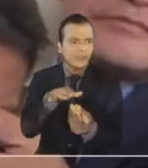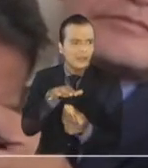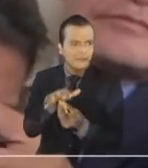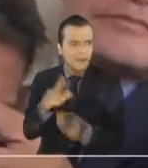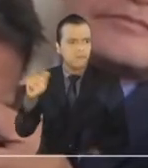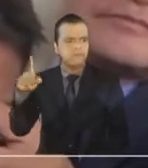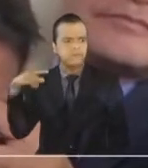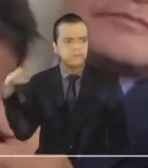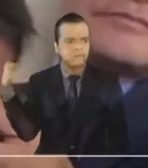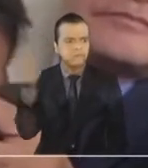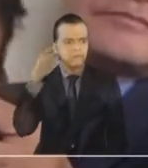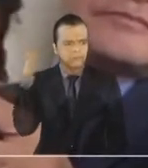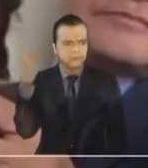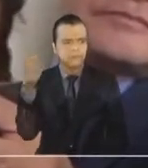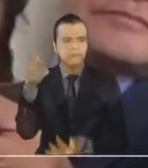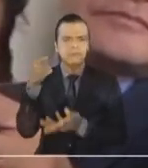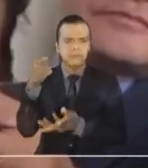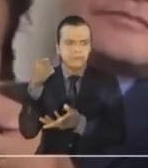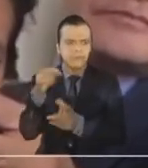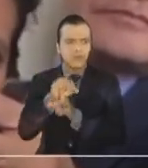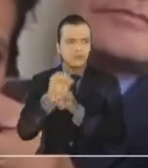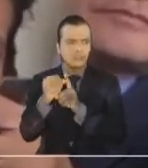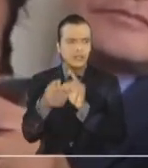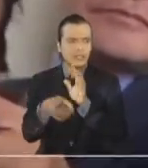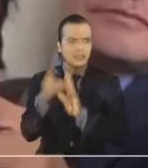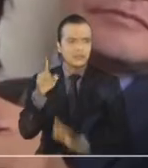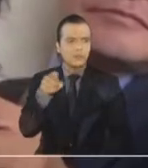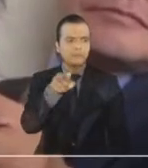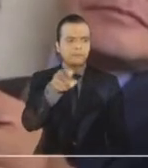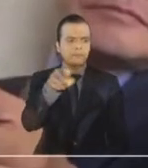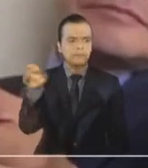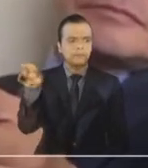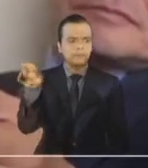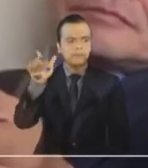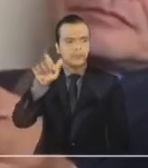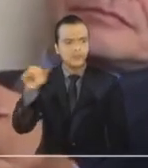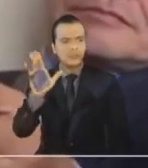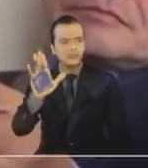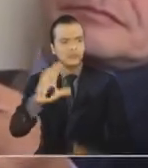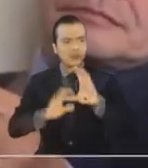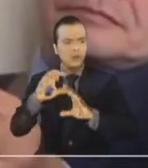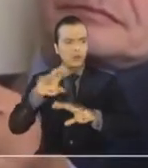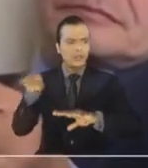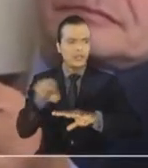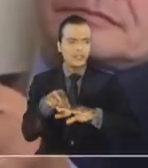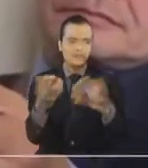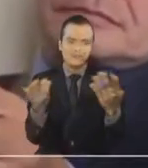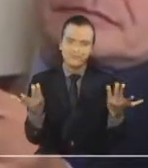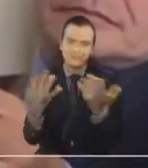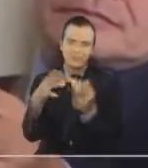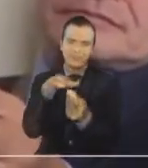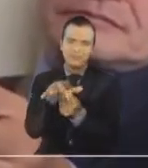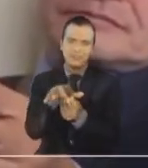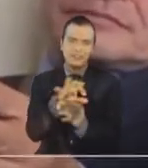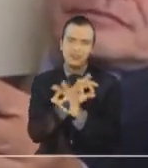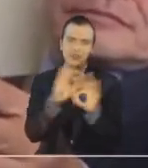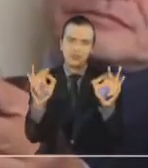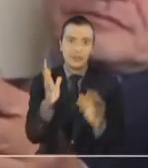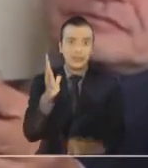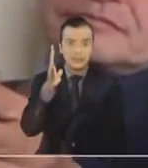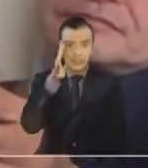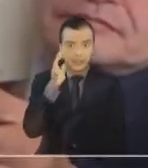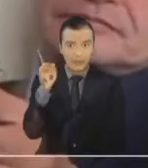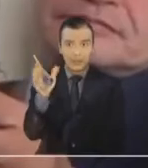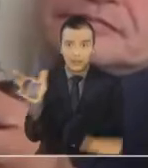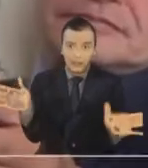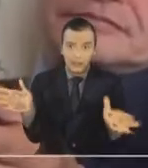económico y social de la gente de Cauca y Nariño. Esos bloqueos no le sirven absolutamente a nadie. Esos bloqueos